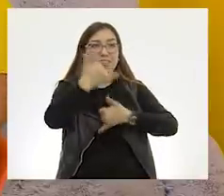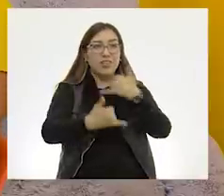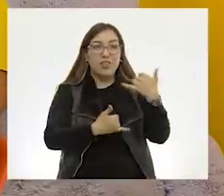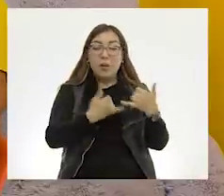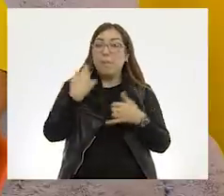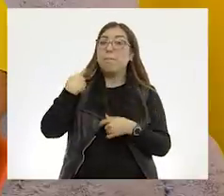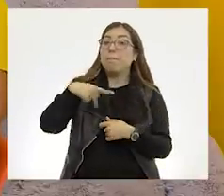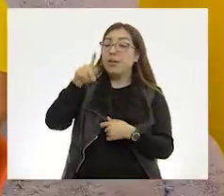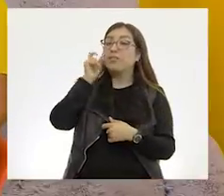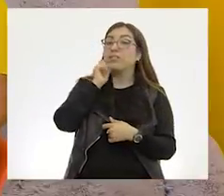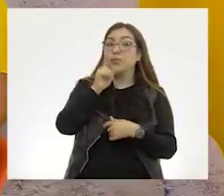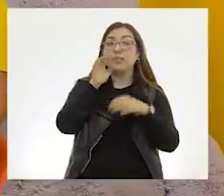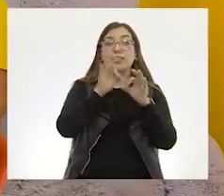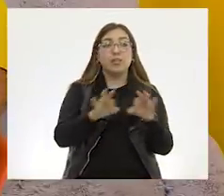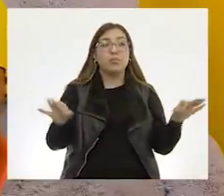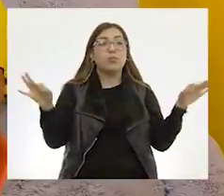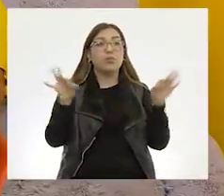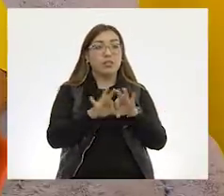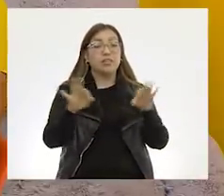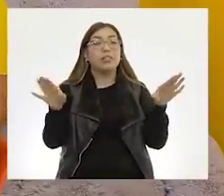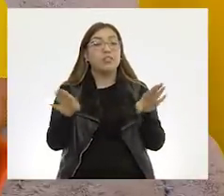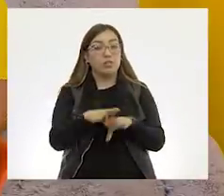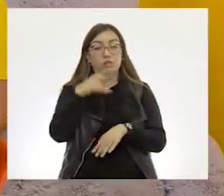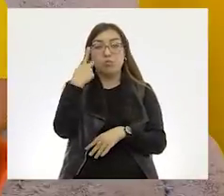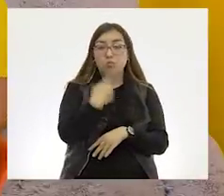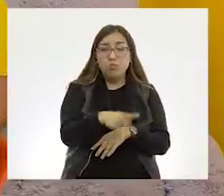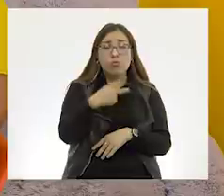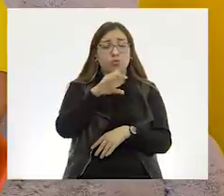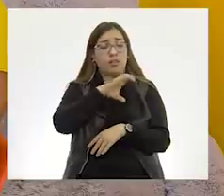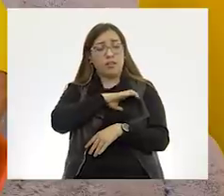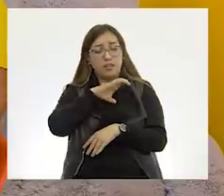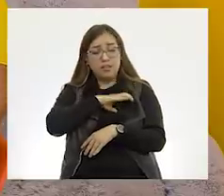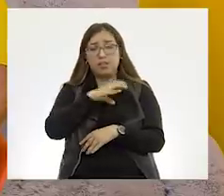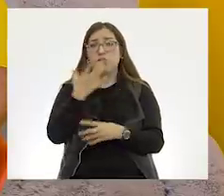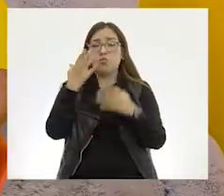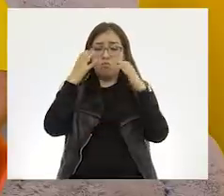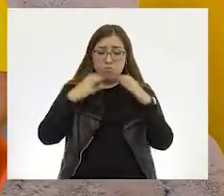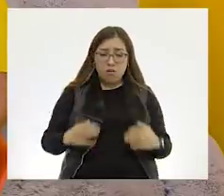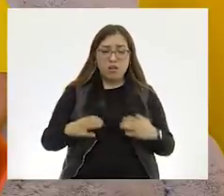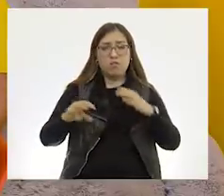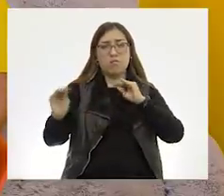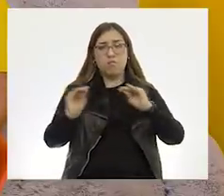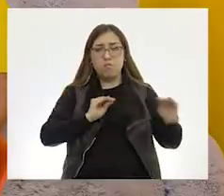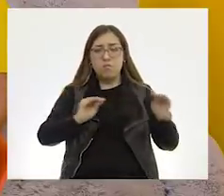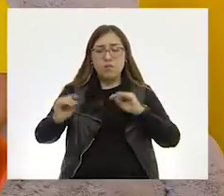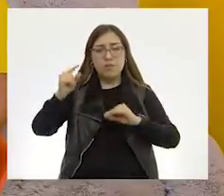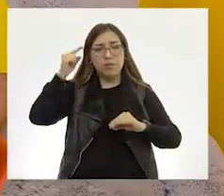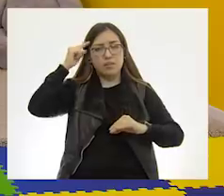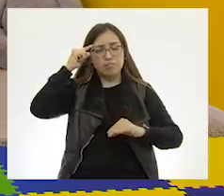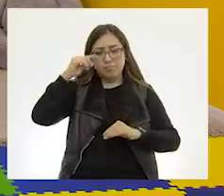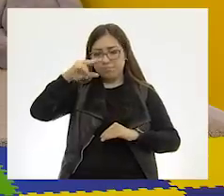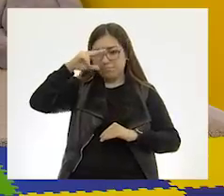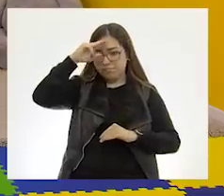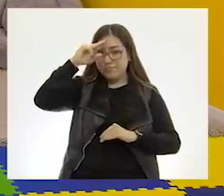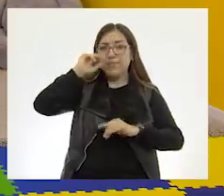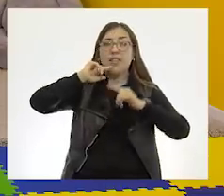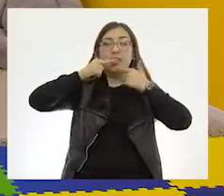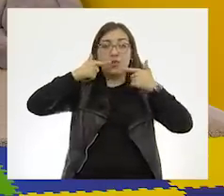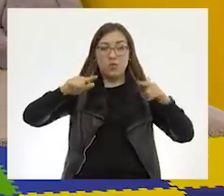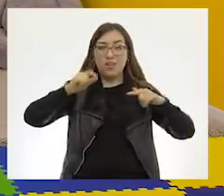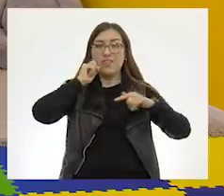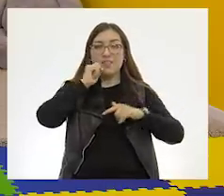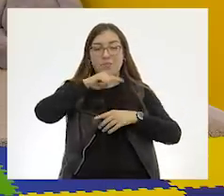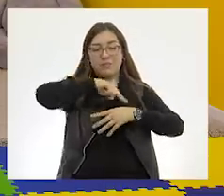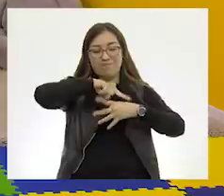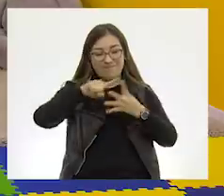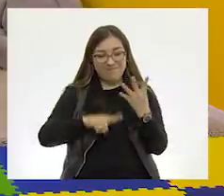todo potencien las capacidades cognitivas, afectivas, motrices y de lenguaje de las niñas y los niños. Ahora veamos